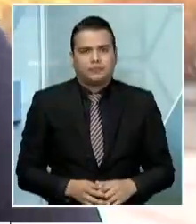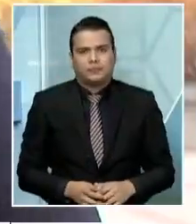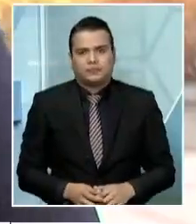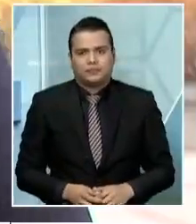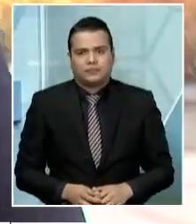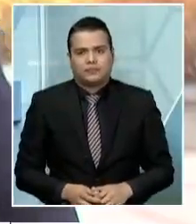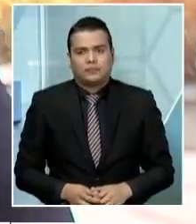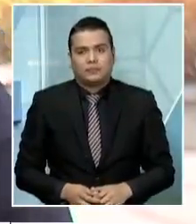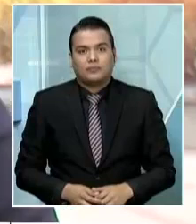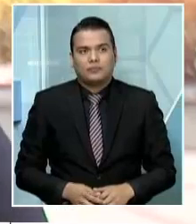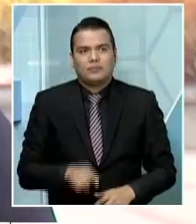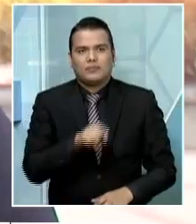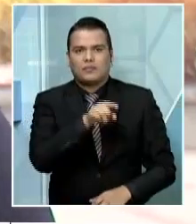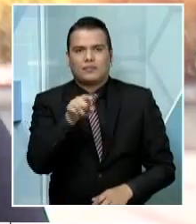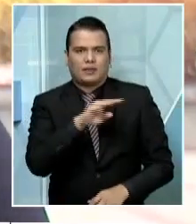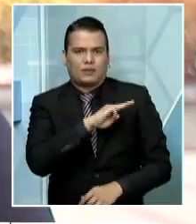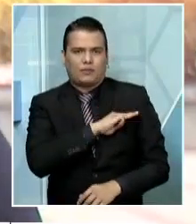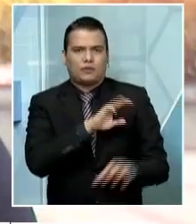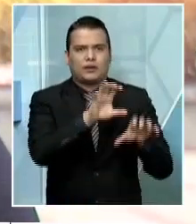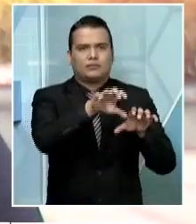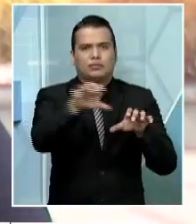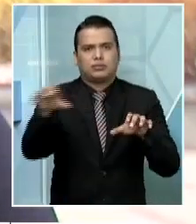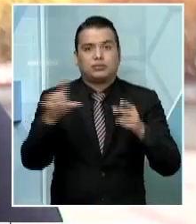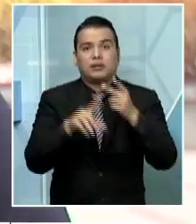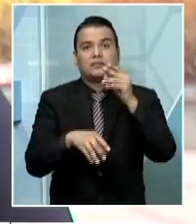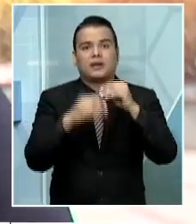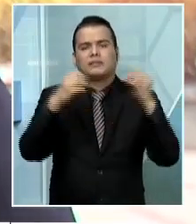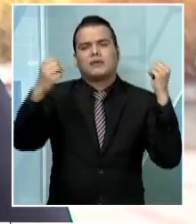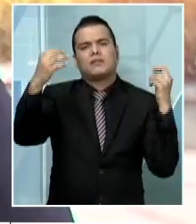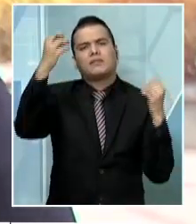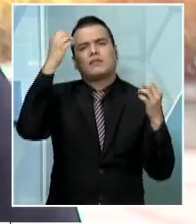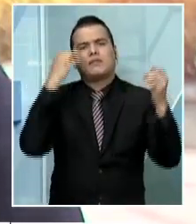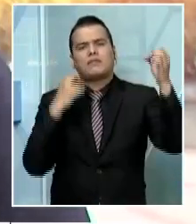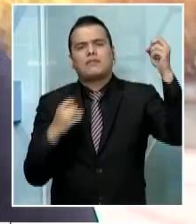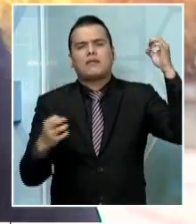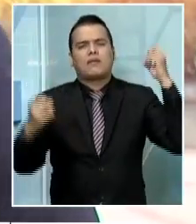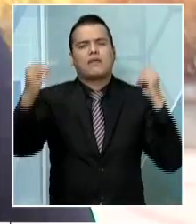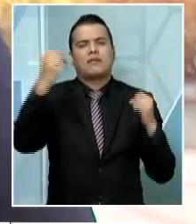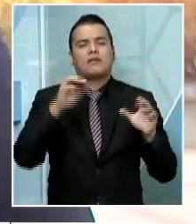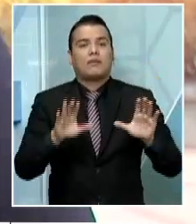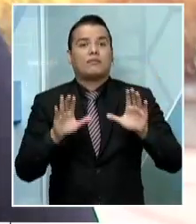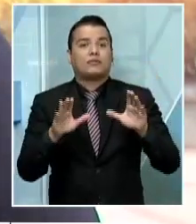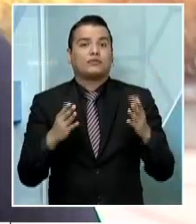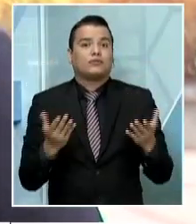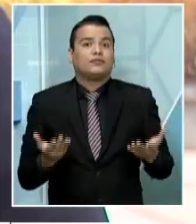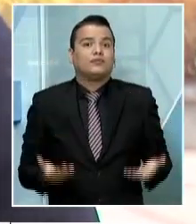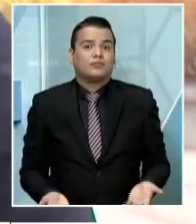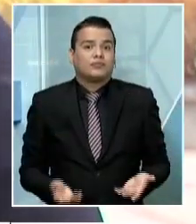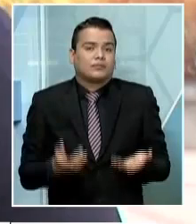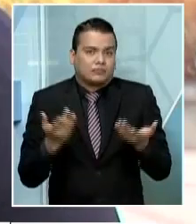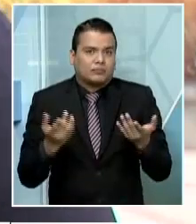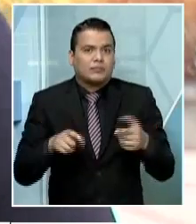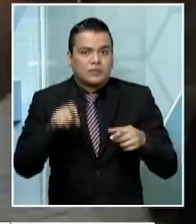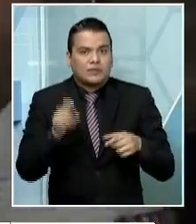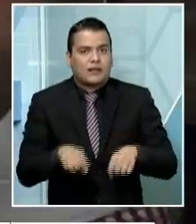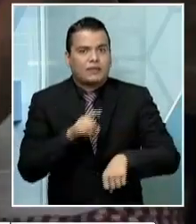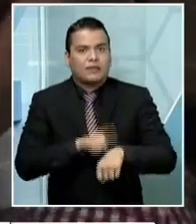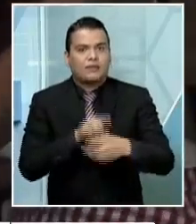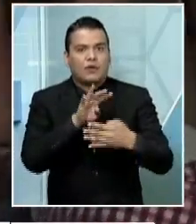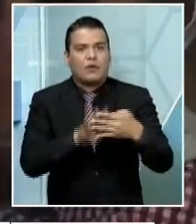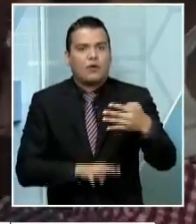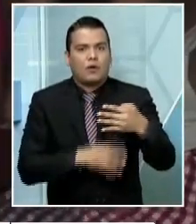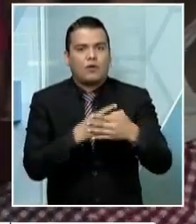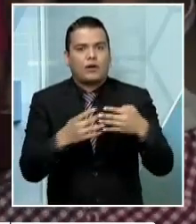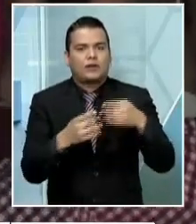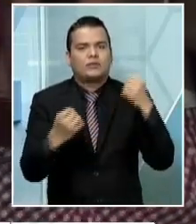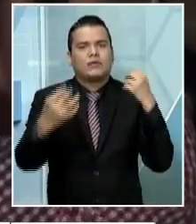tema de los moteles, pero también por el tema de la rumba. Hemos venido hablando de que debe haber un horario unificado de la rumba en toda la zona, porque lo que